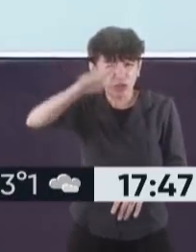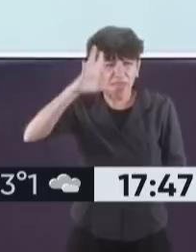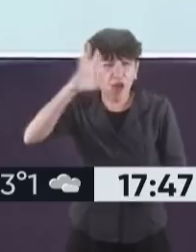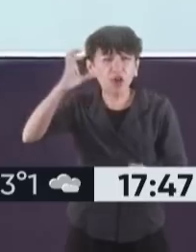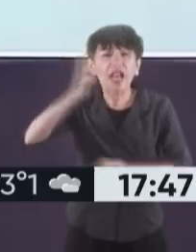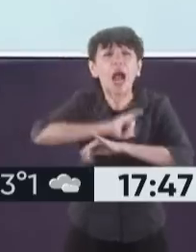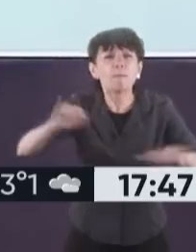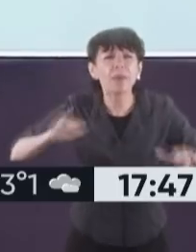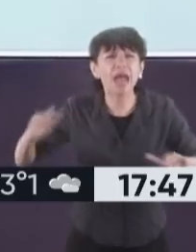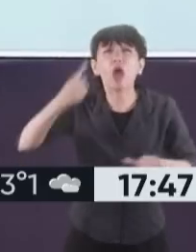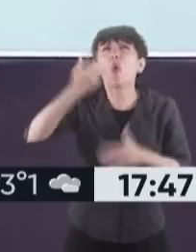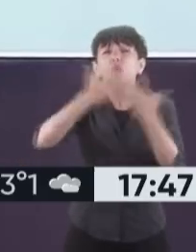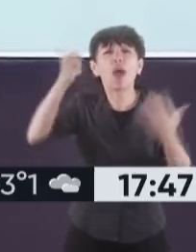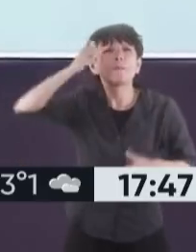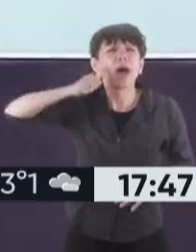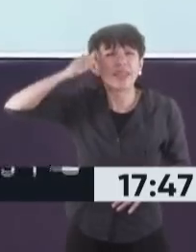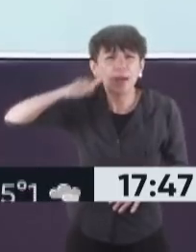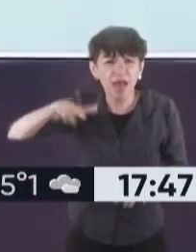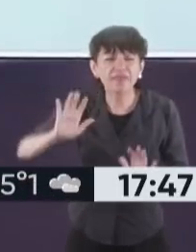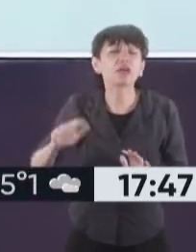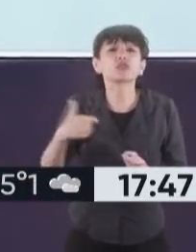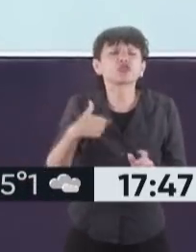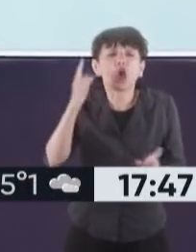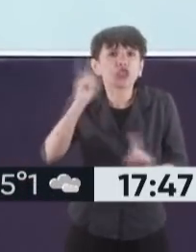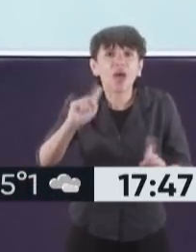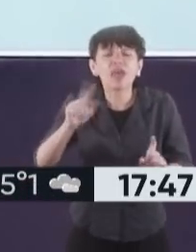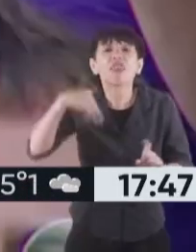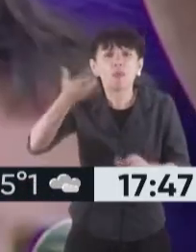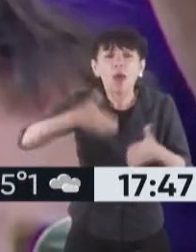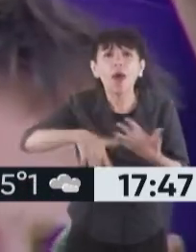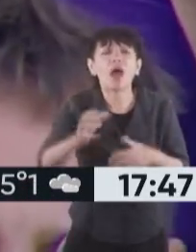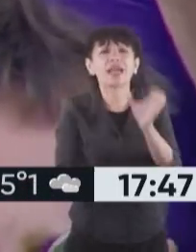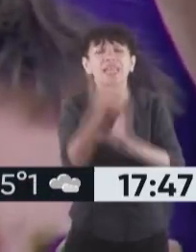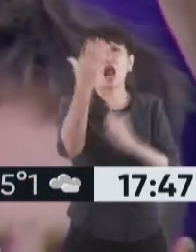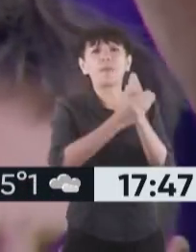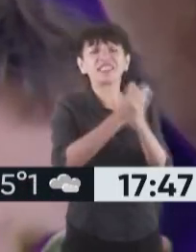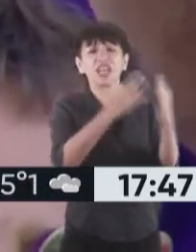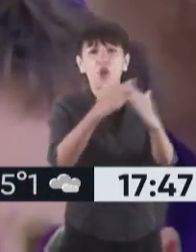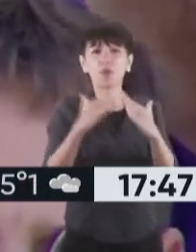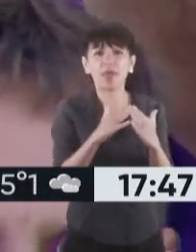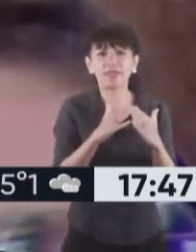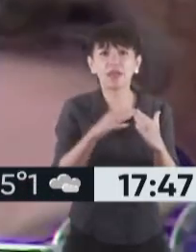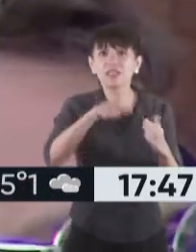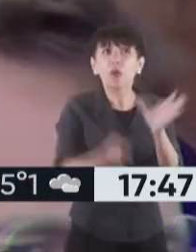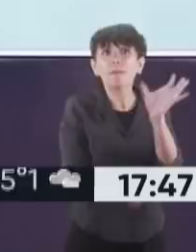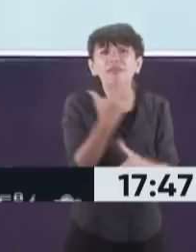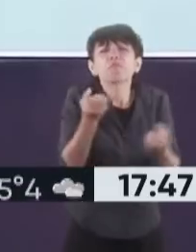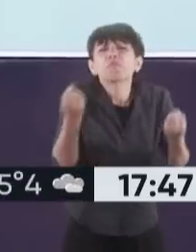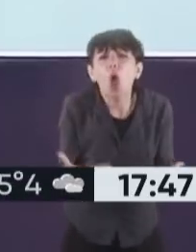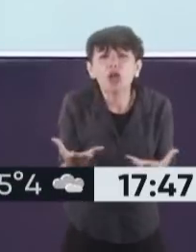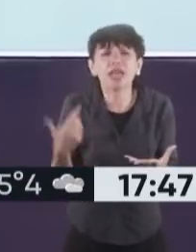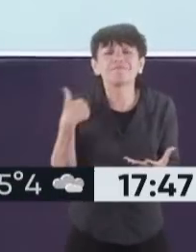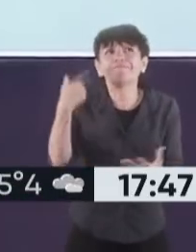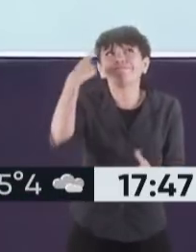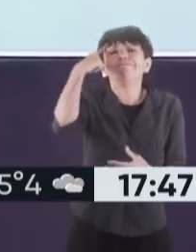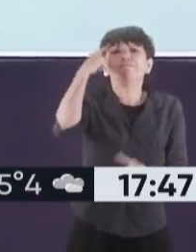estando en Mar del Plata yo anuncié que iba a crear un Ministerio de la Vivienda. Y lo hice pensando en todos los argentinos y las argentinas que necesitaban tener un techo